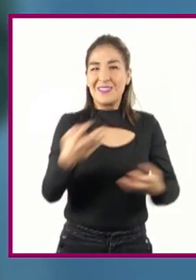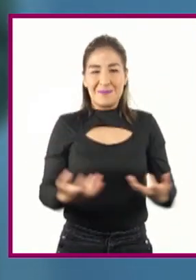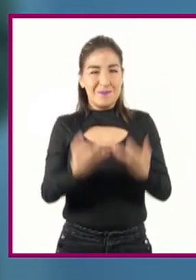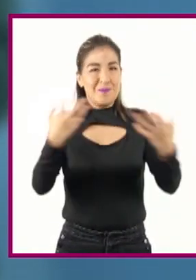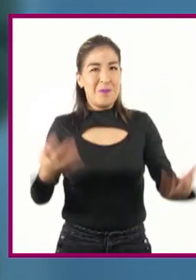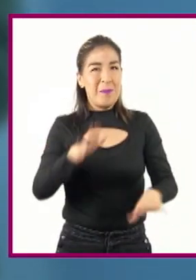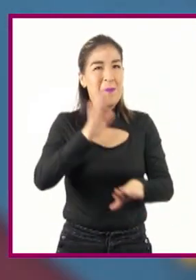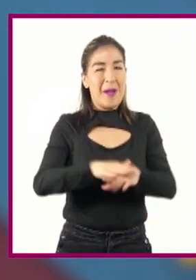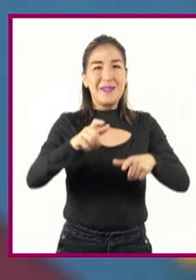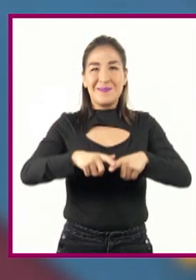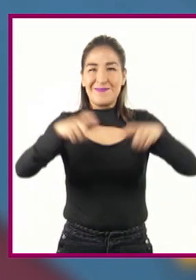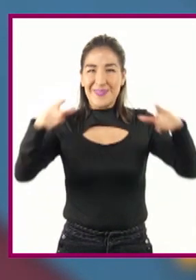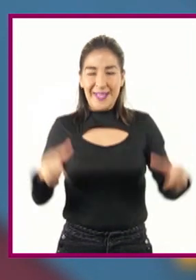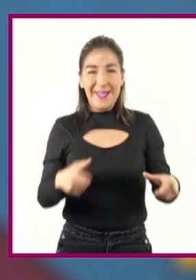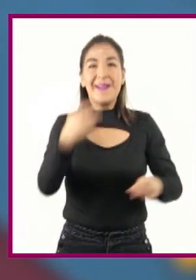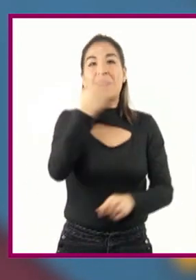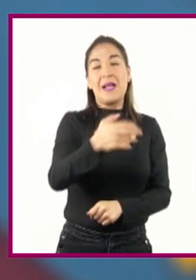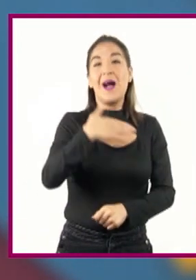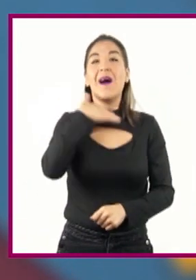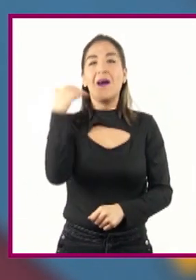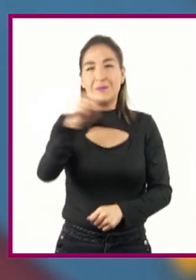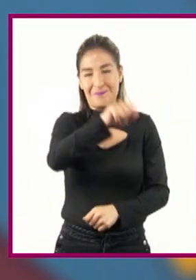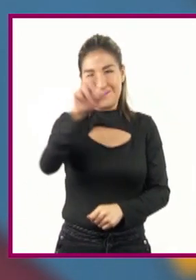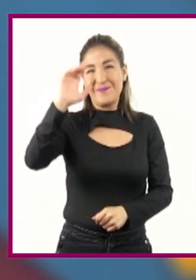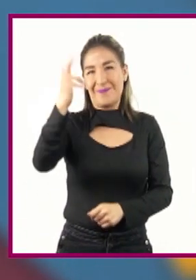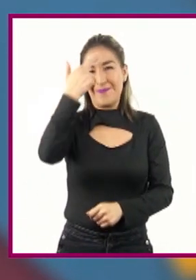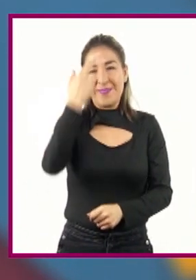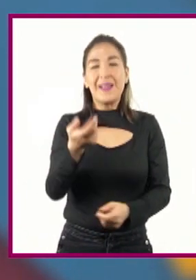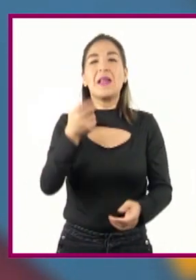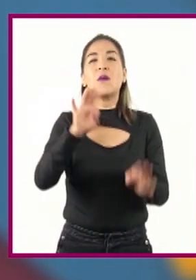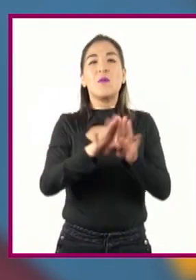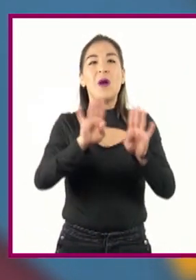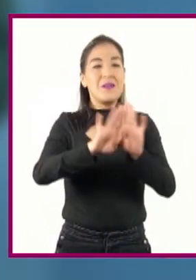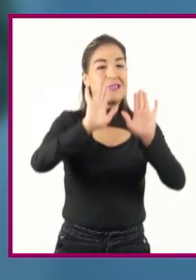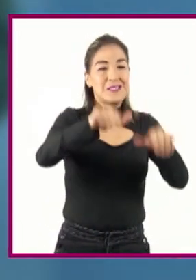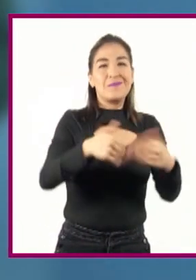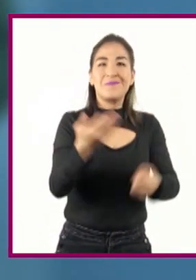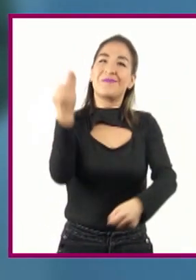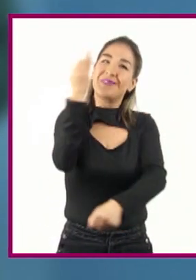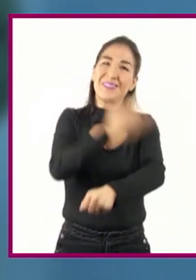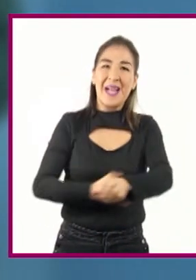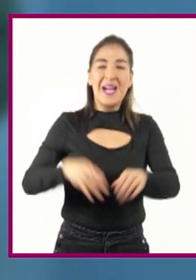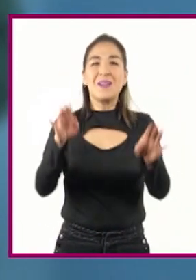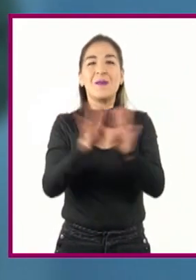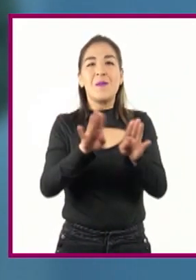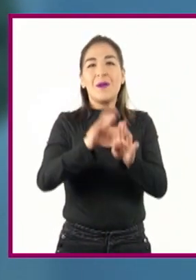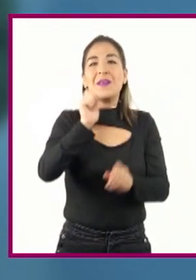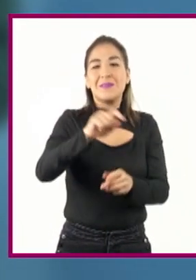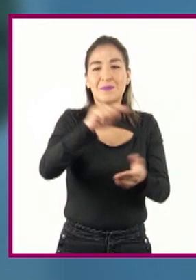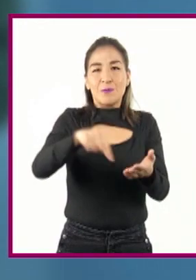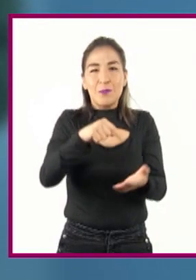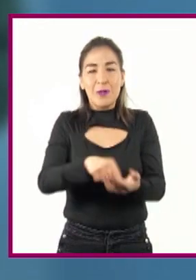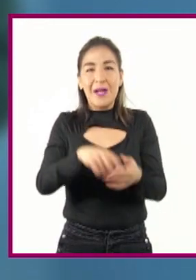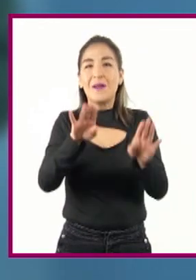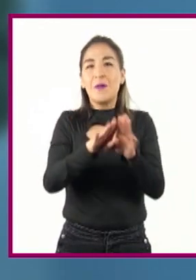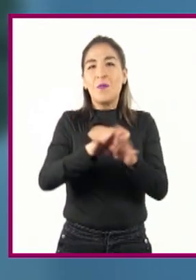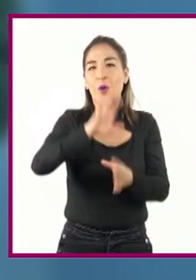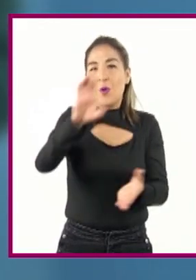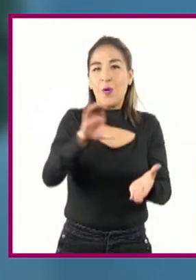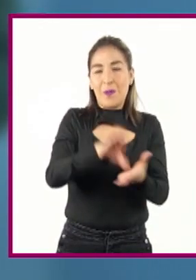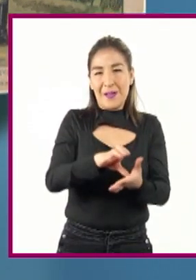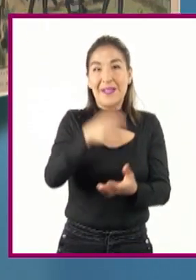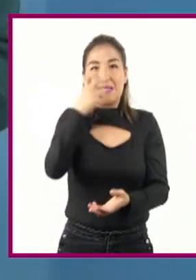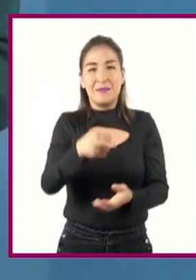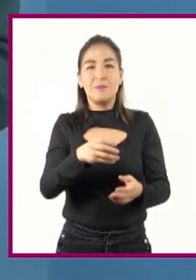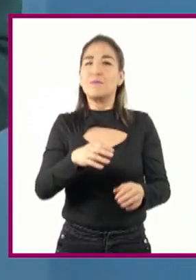pues como recordarán, Alemania había llegado tarde al reparto colonial y quería retomar su posición como